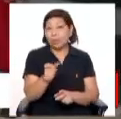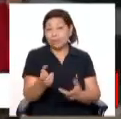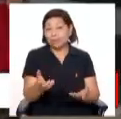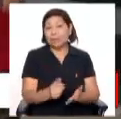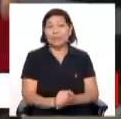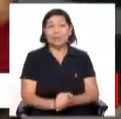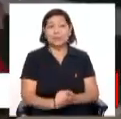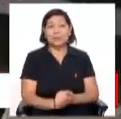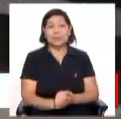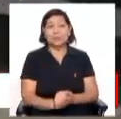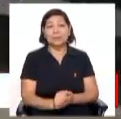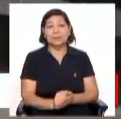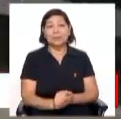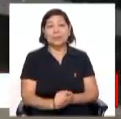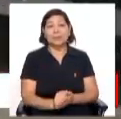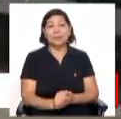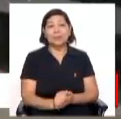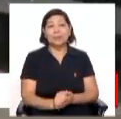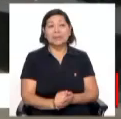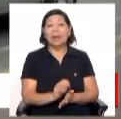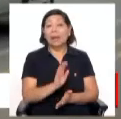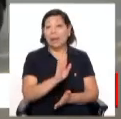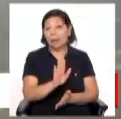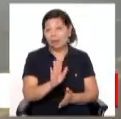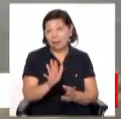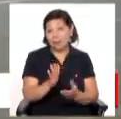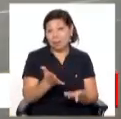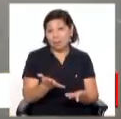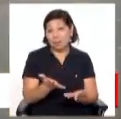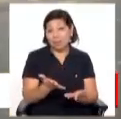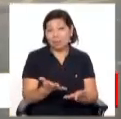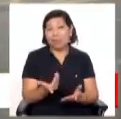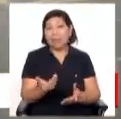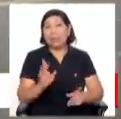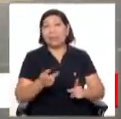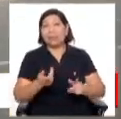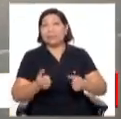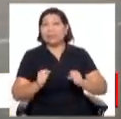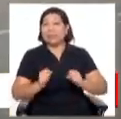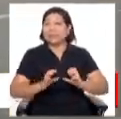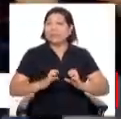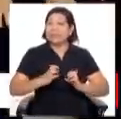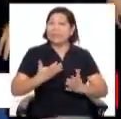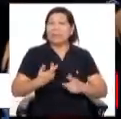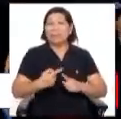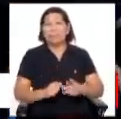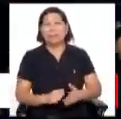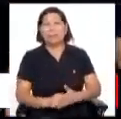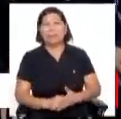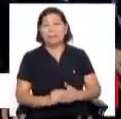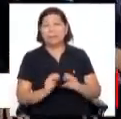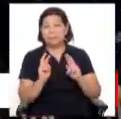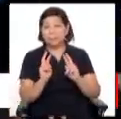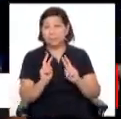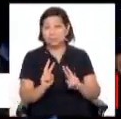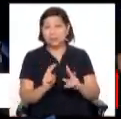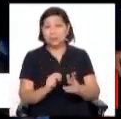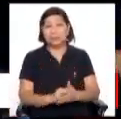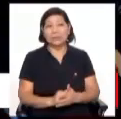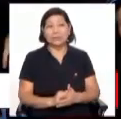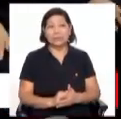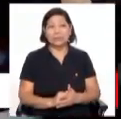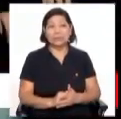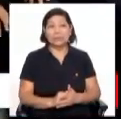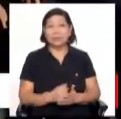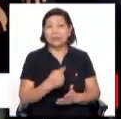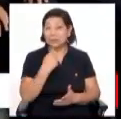chicos, hacemos que ellos mismos se tornen ansiosos, inseguros. Luego de haberlos escuchado, ¿tendrán